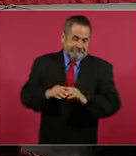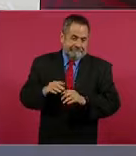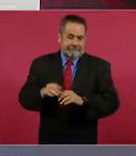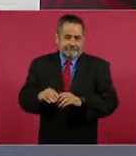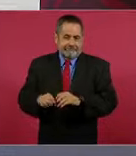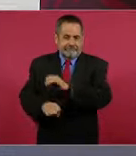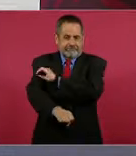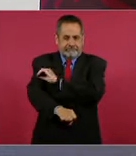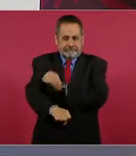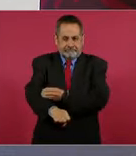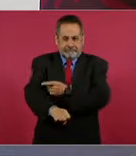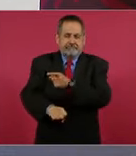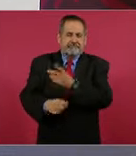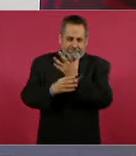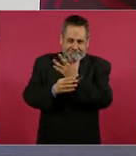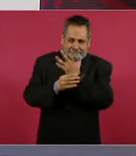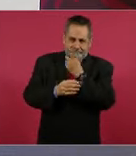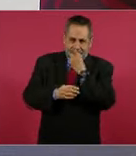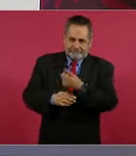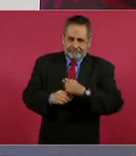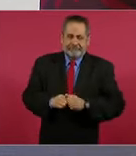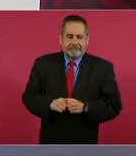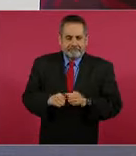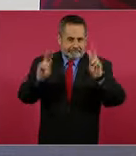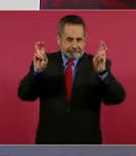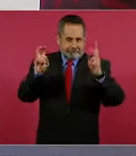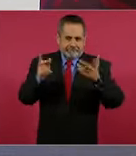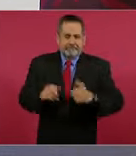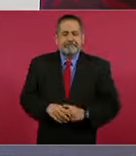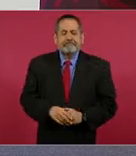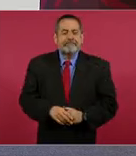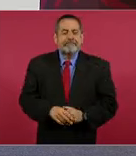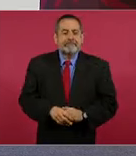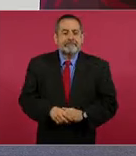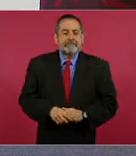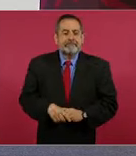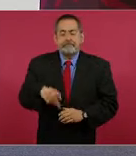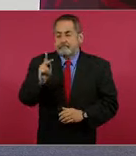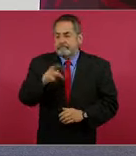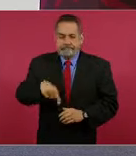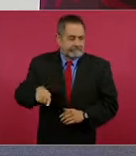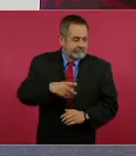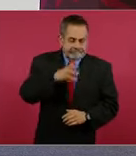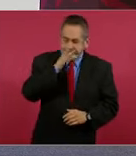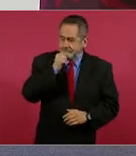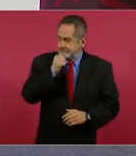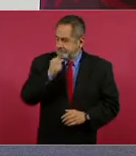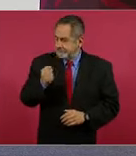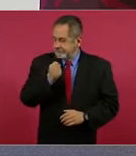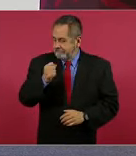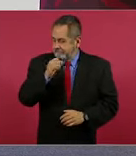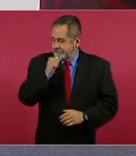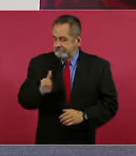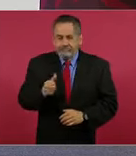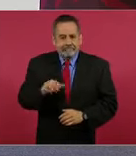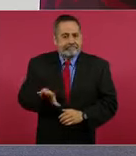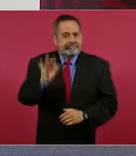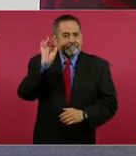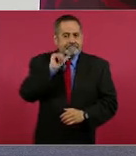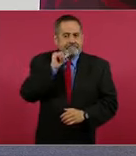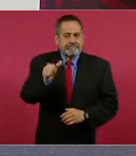Obregón, por eso el encomillado. Pero no tuvieron suerte. No lo